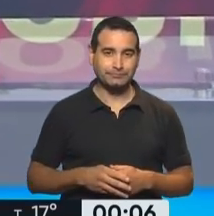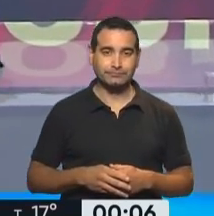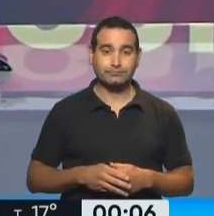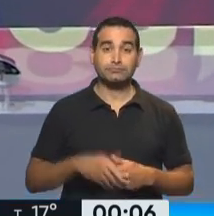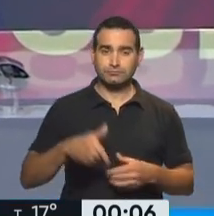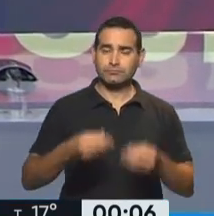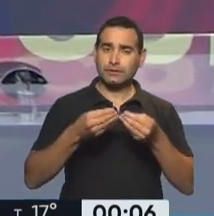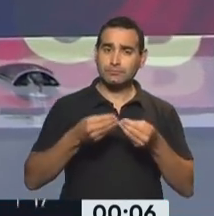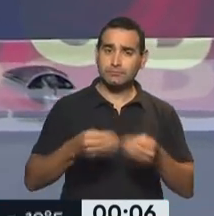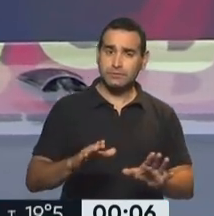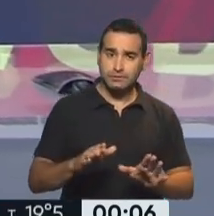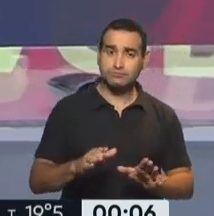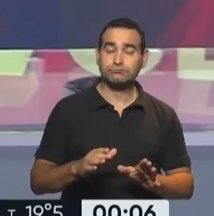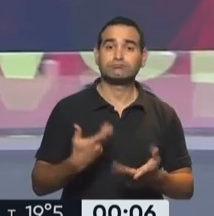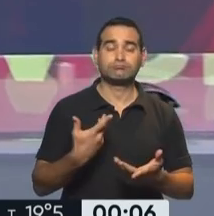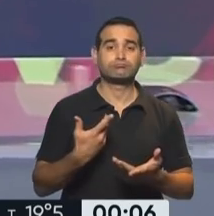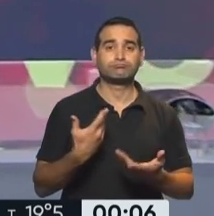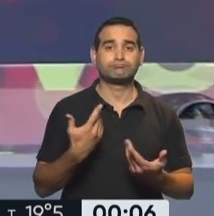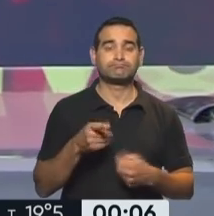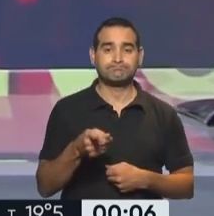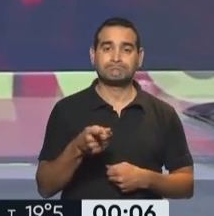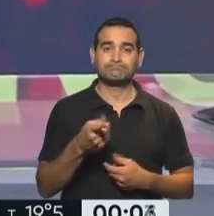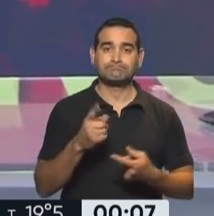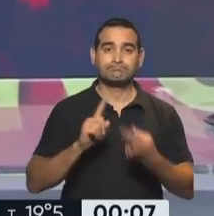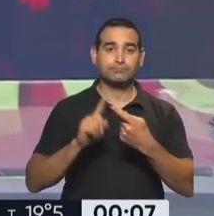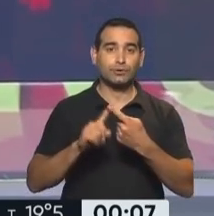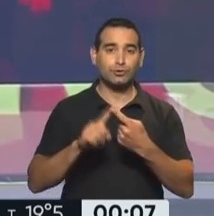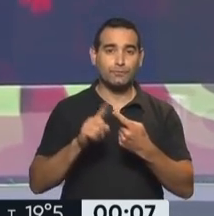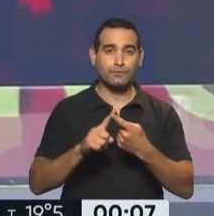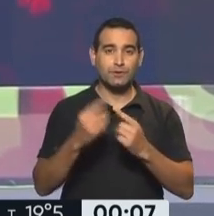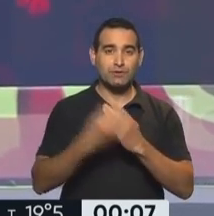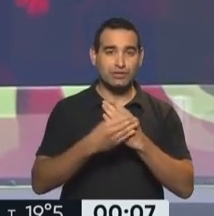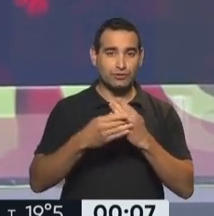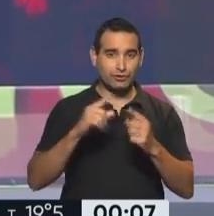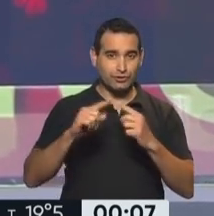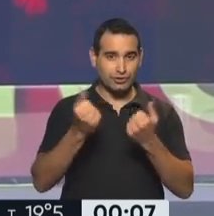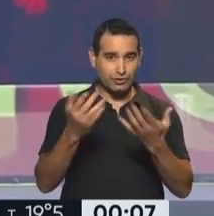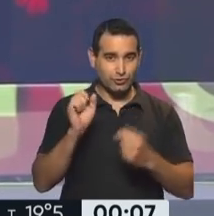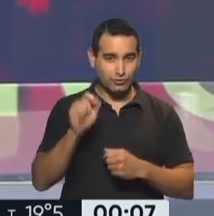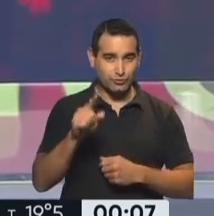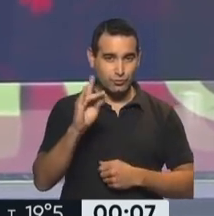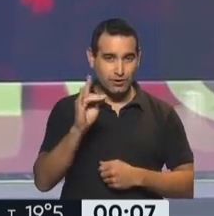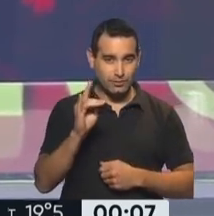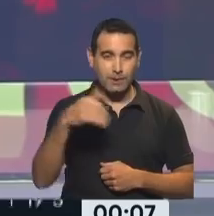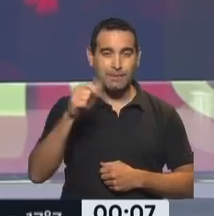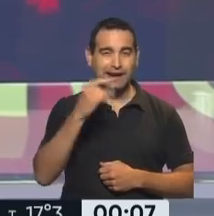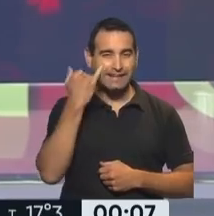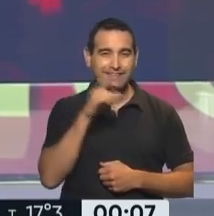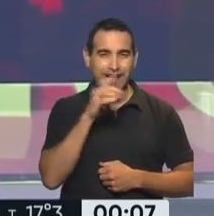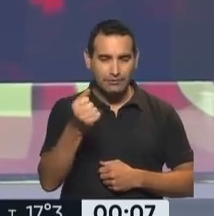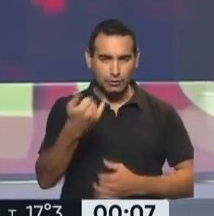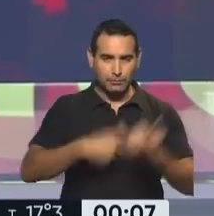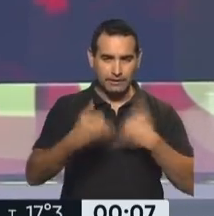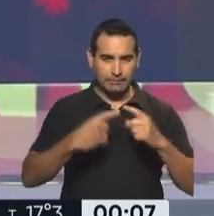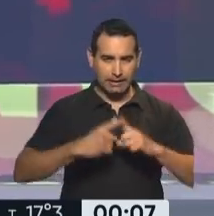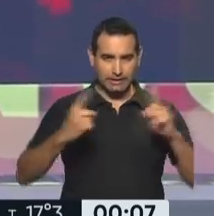lo comenzamos ya en comunicación justamente con el canciller de Bolivia, Rogelio Maita, para tener una ampliación de